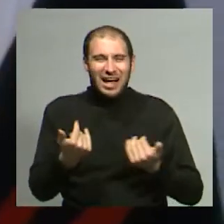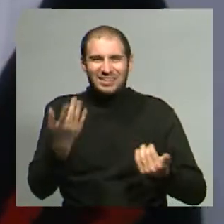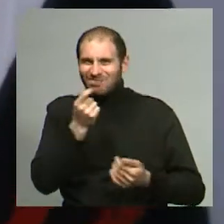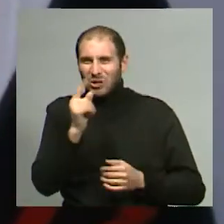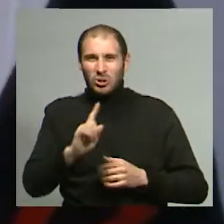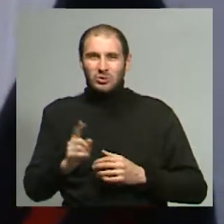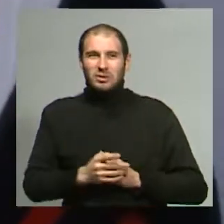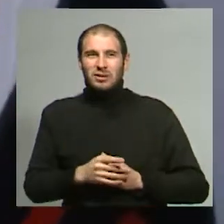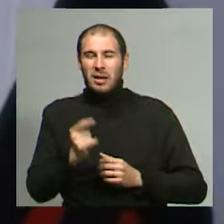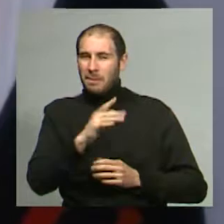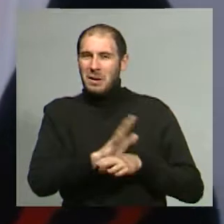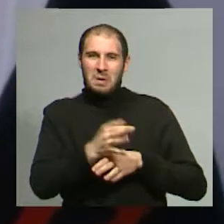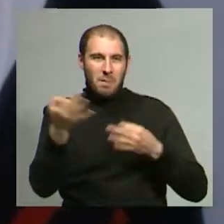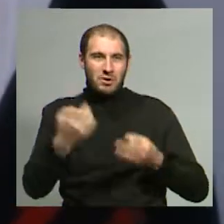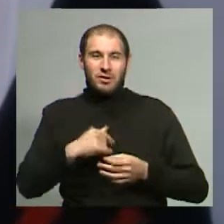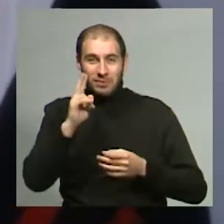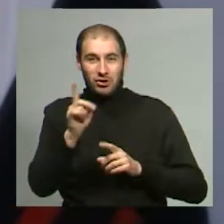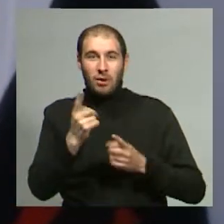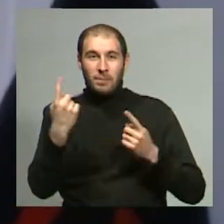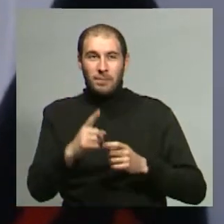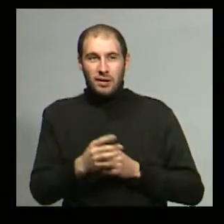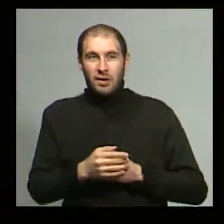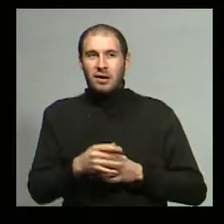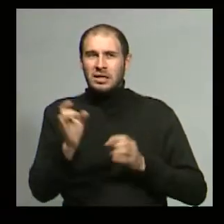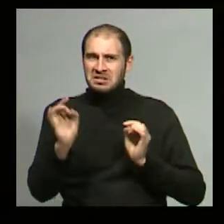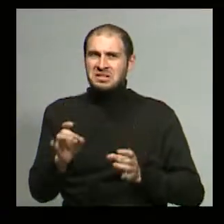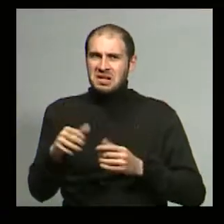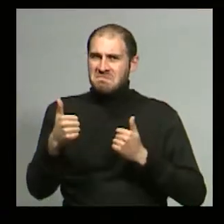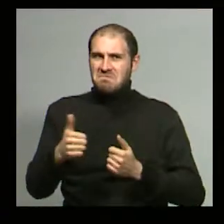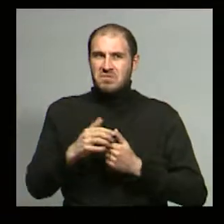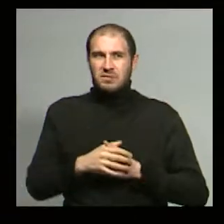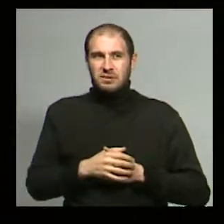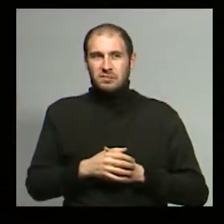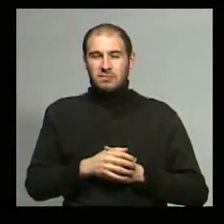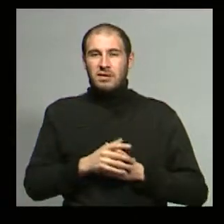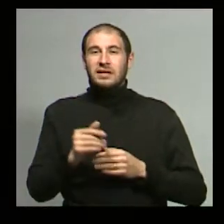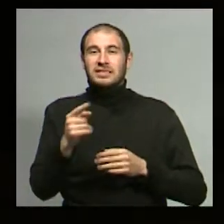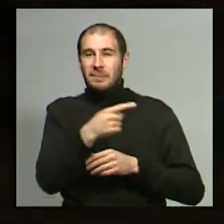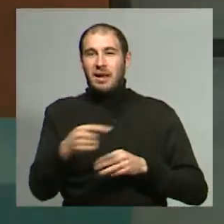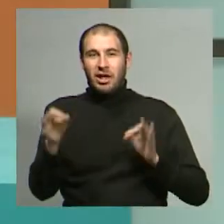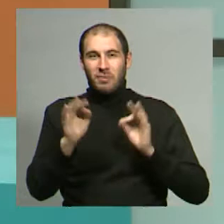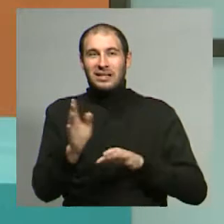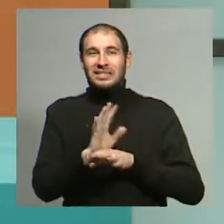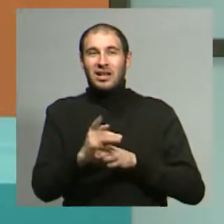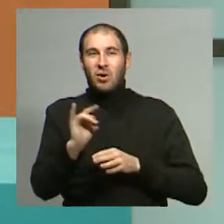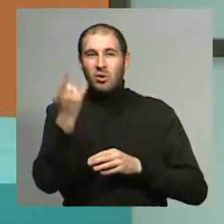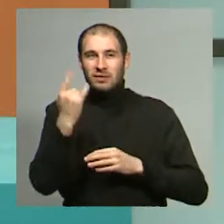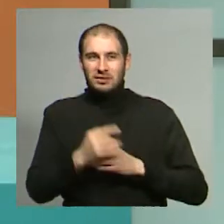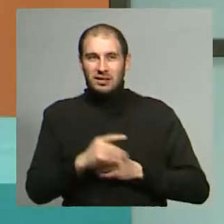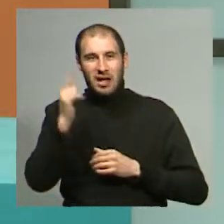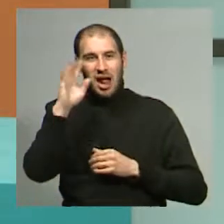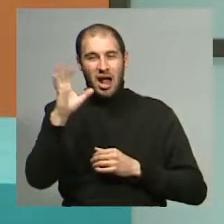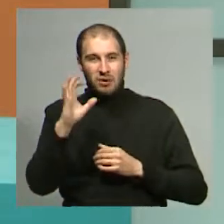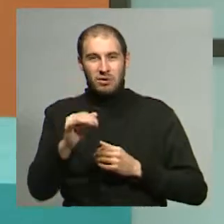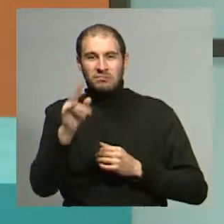Así que muy muy buena película. Yo no la he visto, pero tiene muy buenas críticas. Va a estar durante toda esta semana en el Cine Universidad. Recuerden